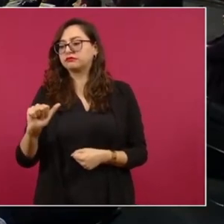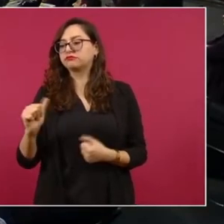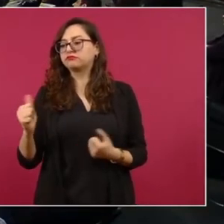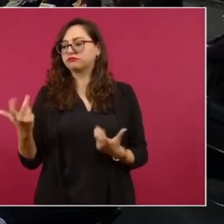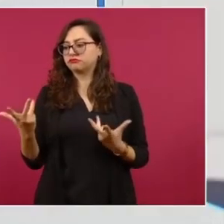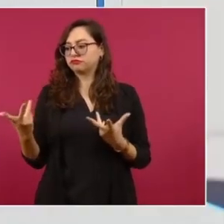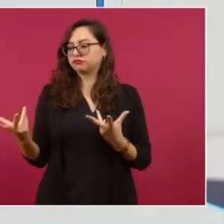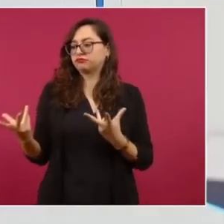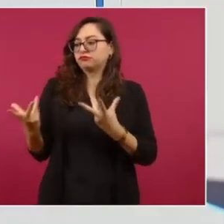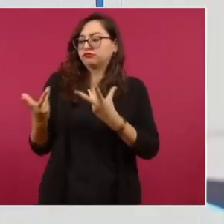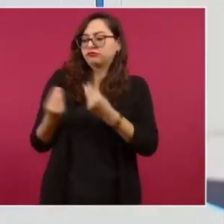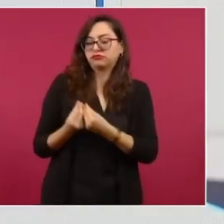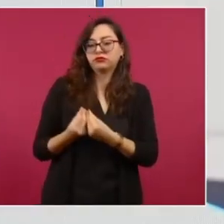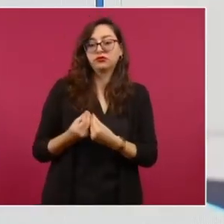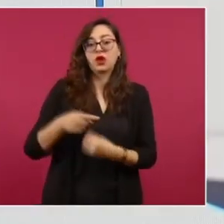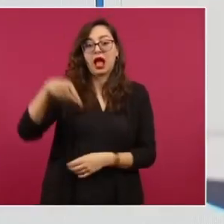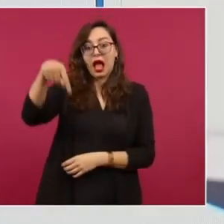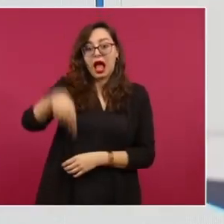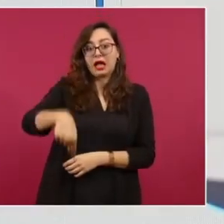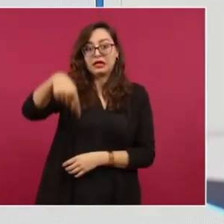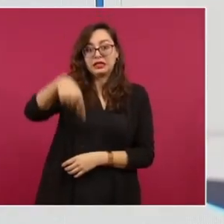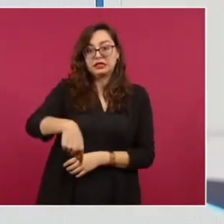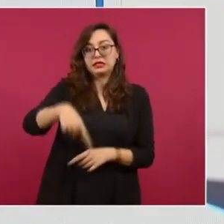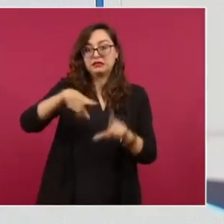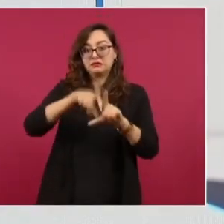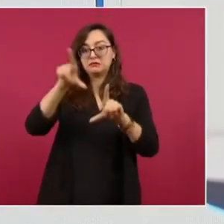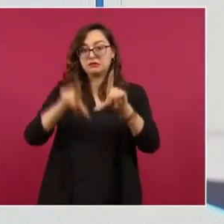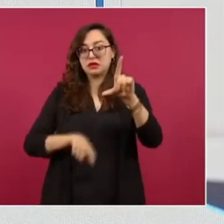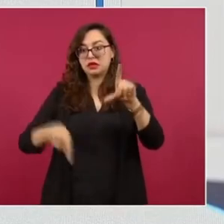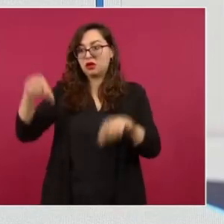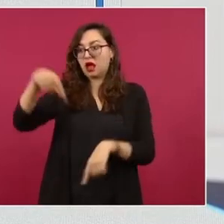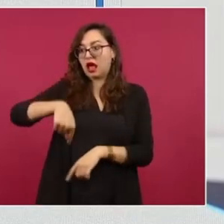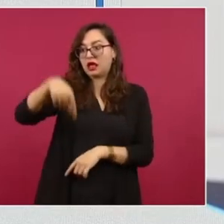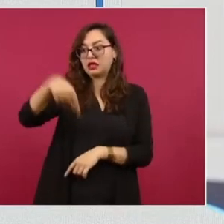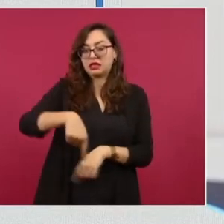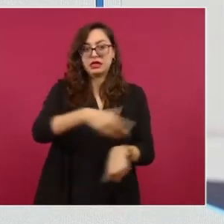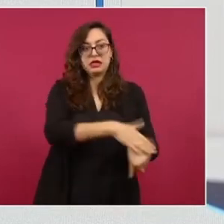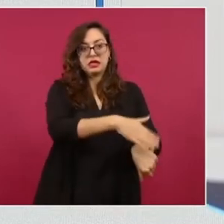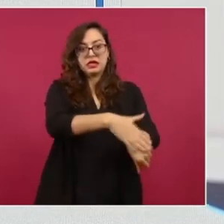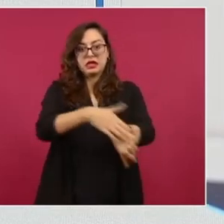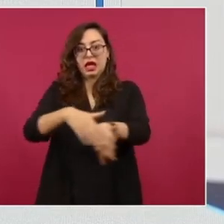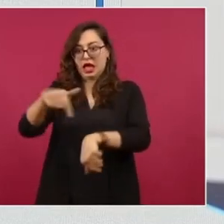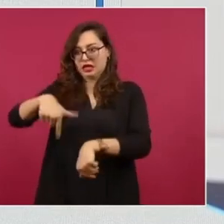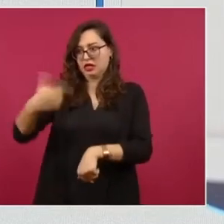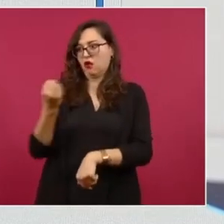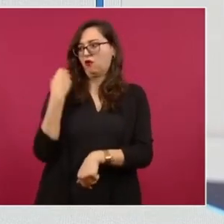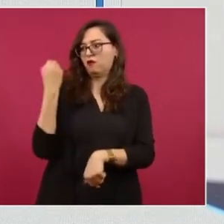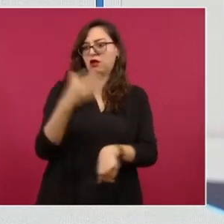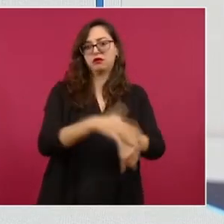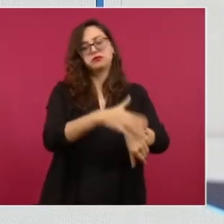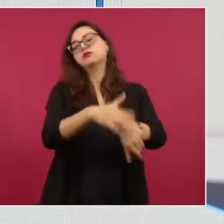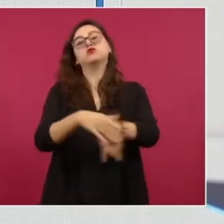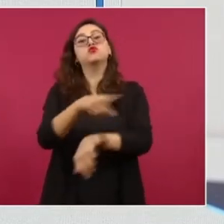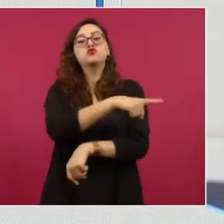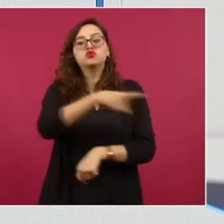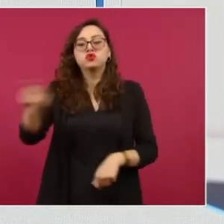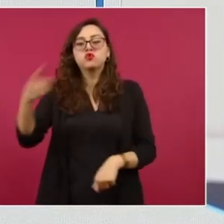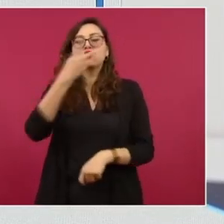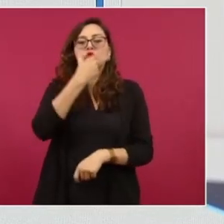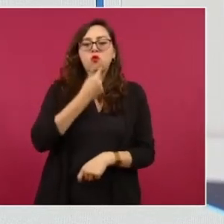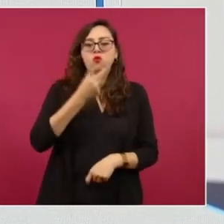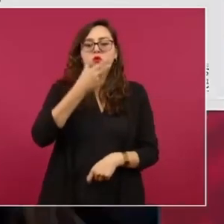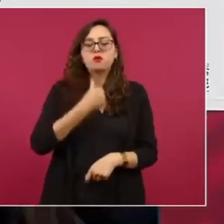hicimos una convocatoria aquí en la mañanera a conductores